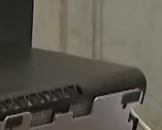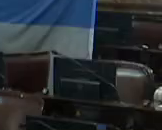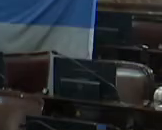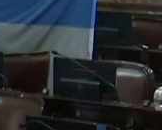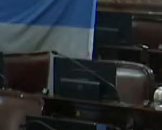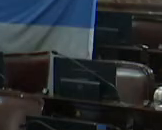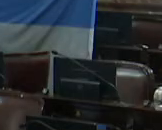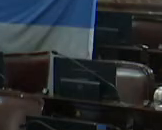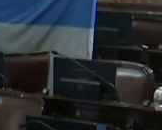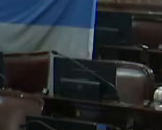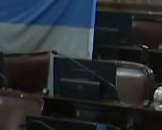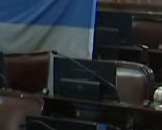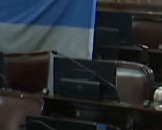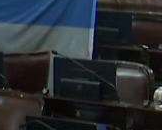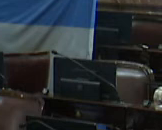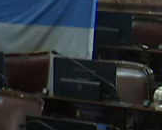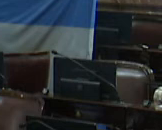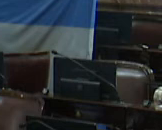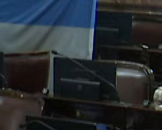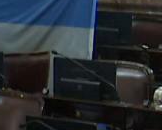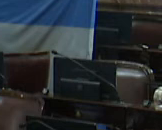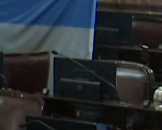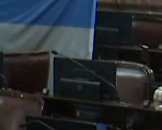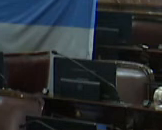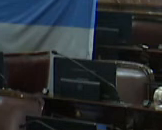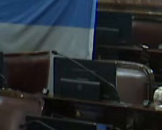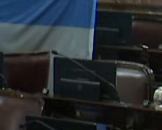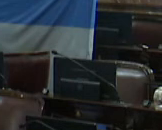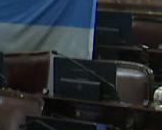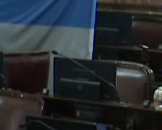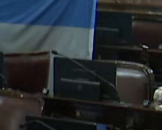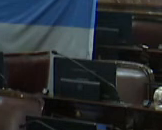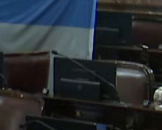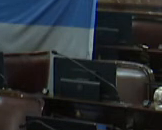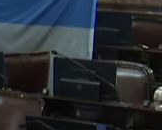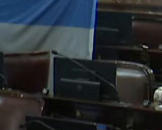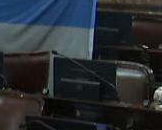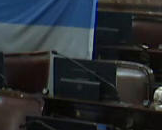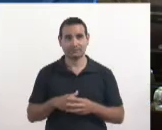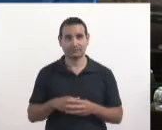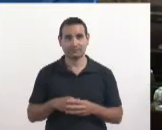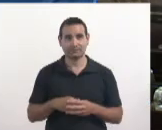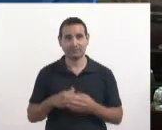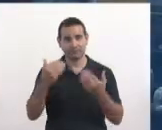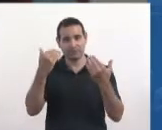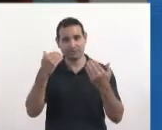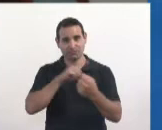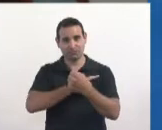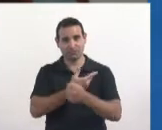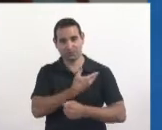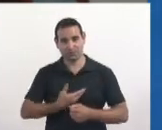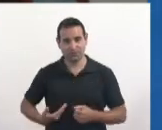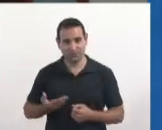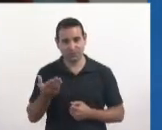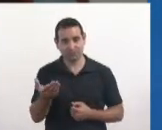Gracias, señora presidenta. En el mismo sentido, bueno, felicitar al Ejecutivo por haber enviado para